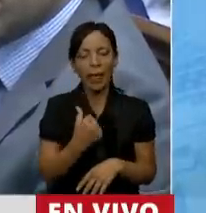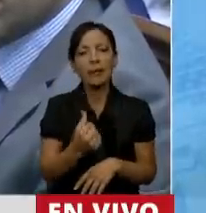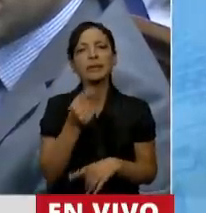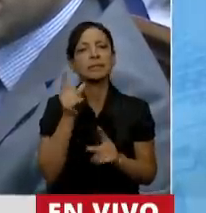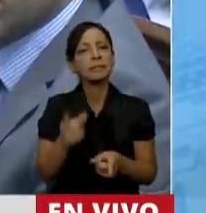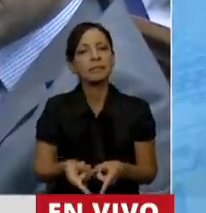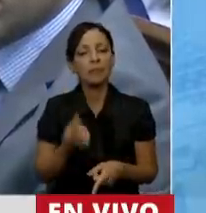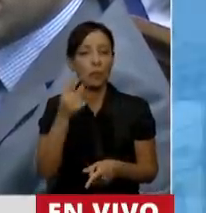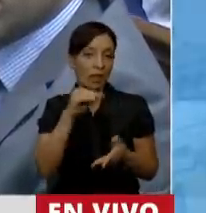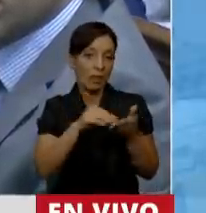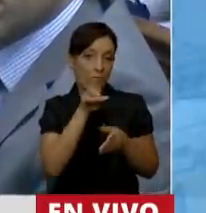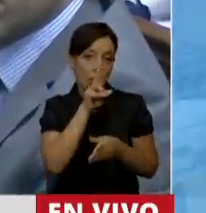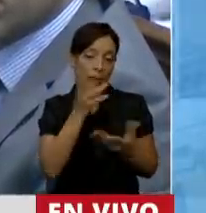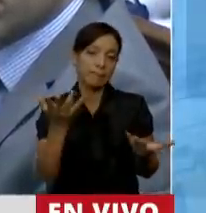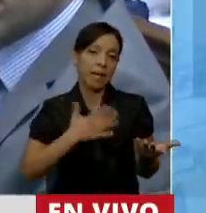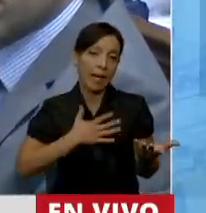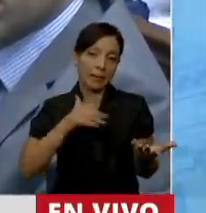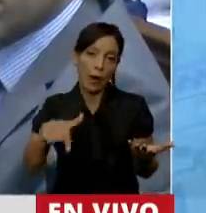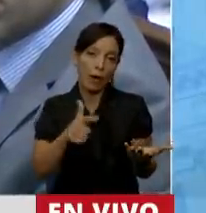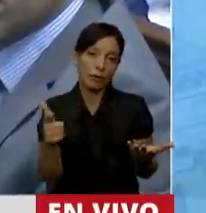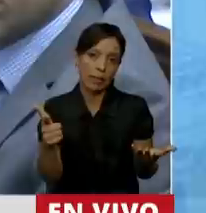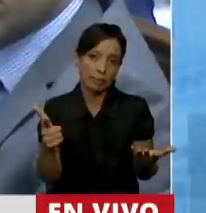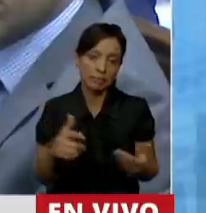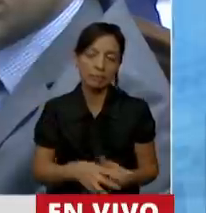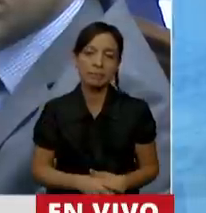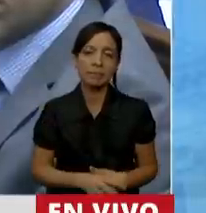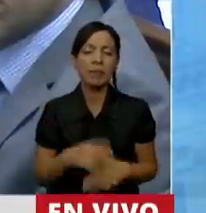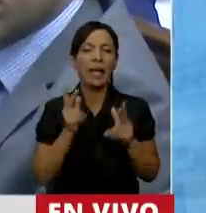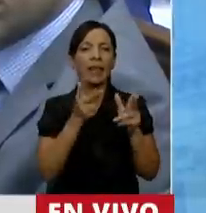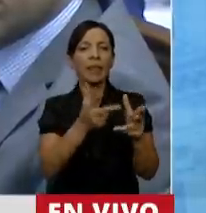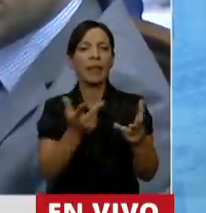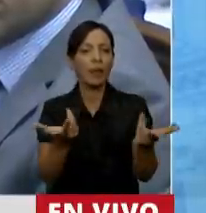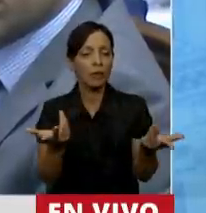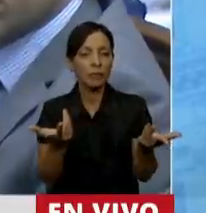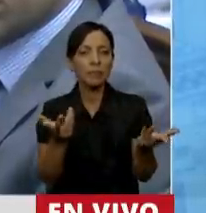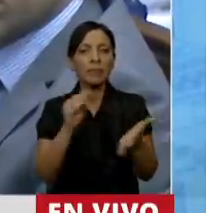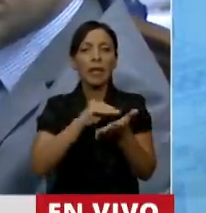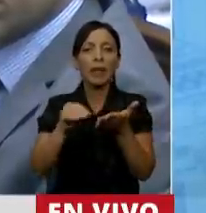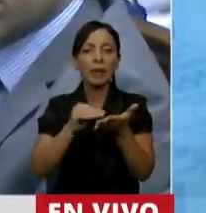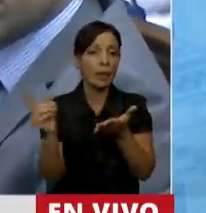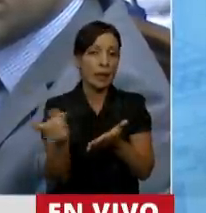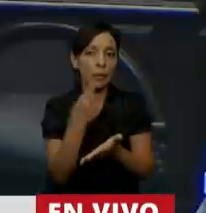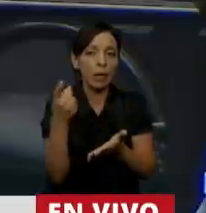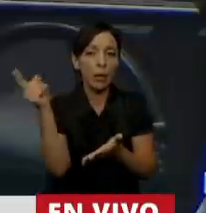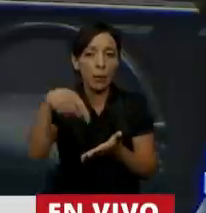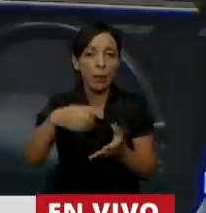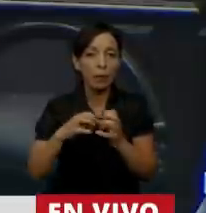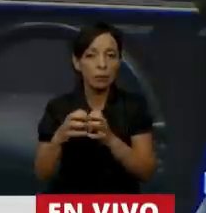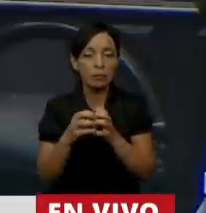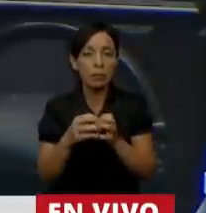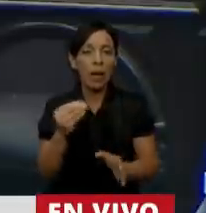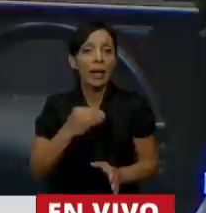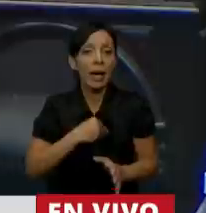atrás, una diputada que lamentablemente no está en este momento, dijo que los diputados que vengamos a debatir dejemos nuestras